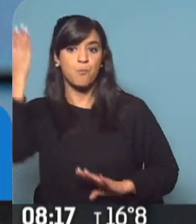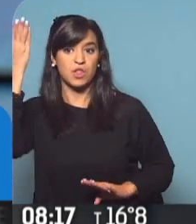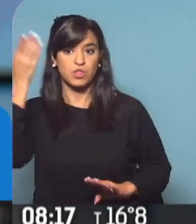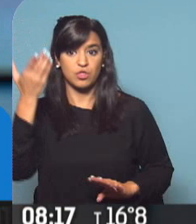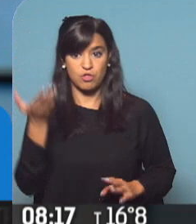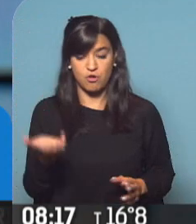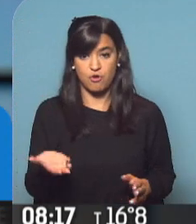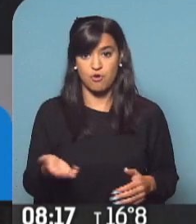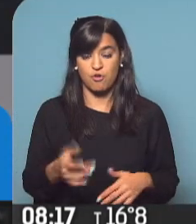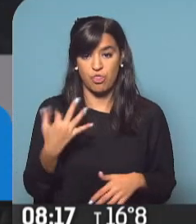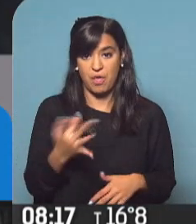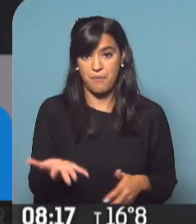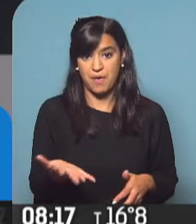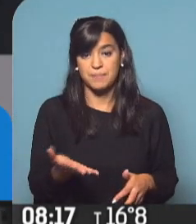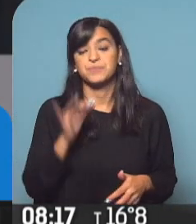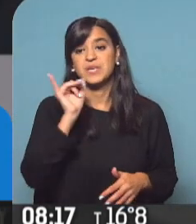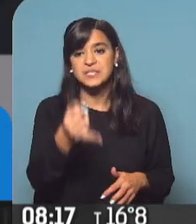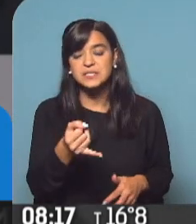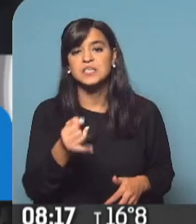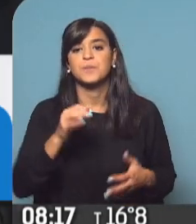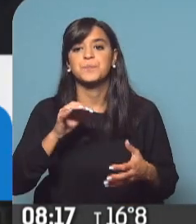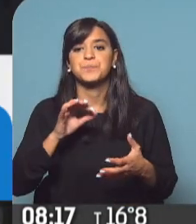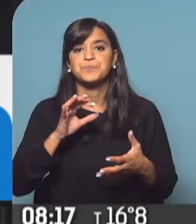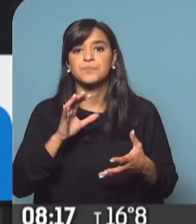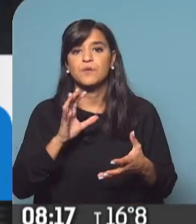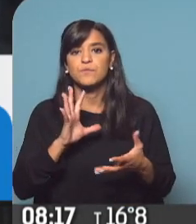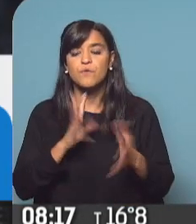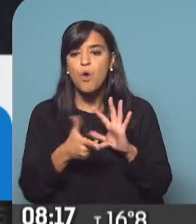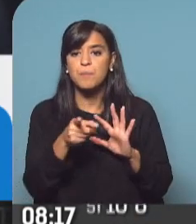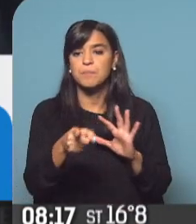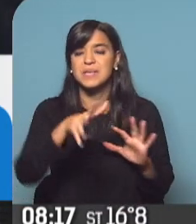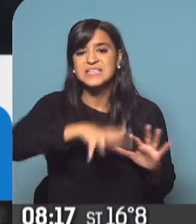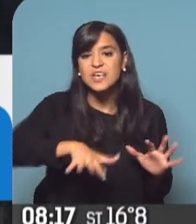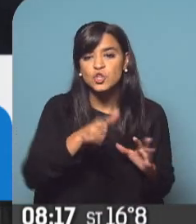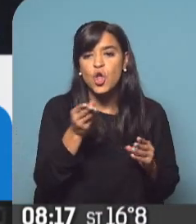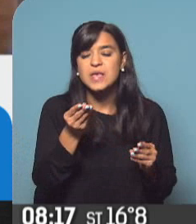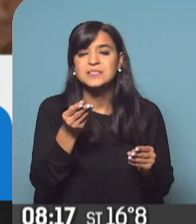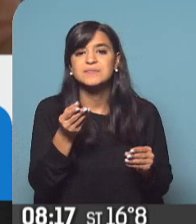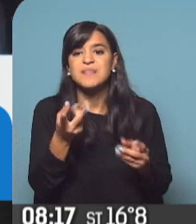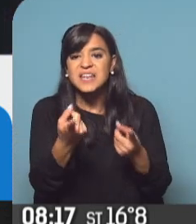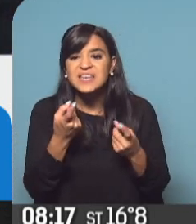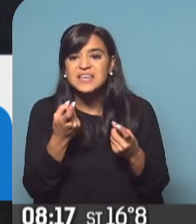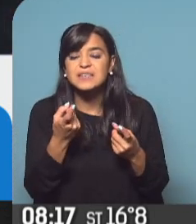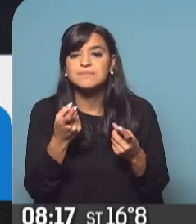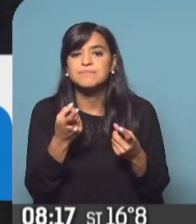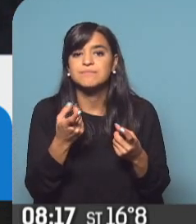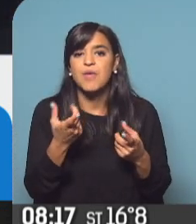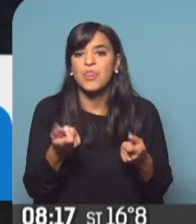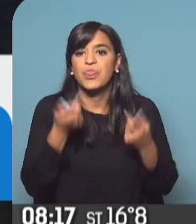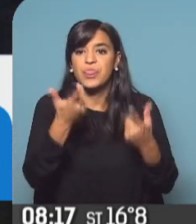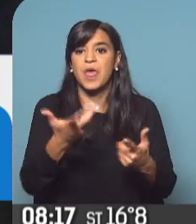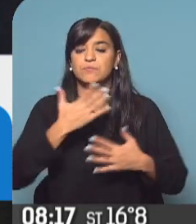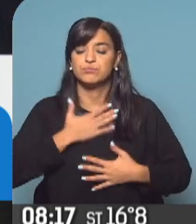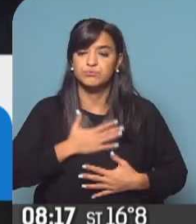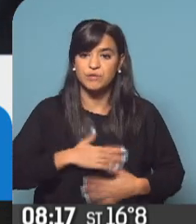ese disponible si la medida tiene sobre sectores sensibles la necesidad le digamos oxigena vía